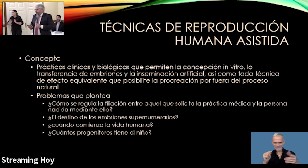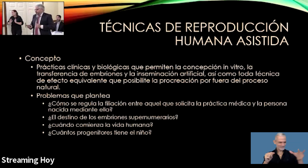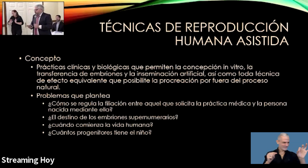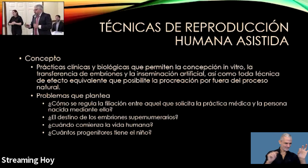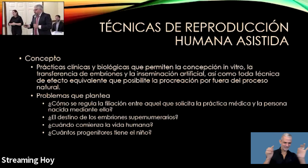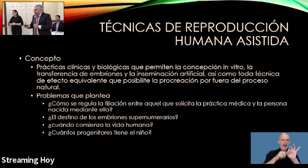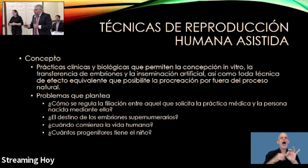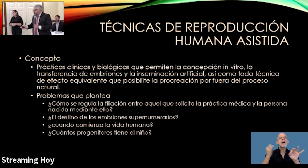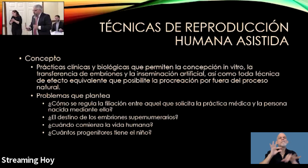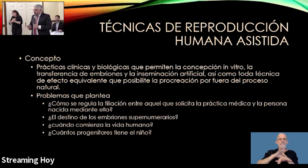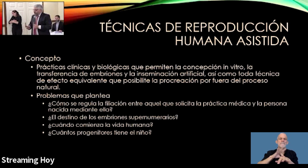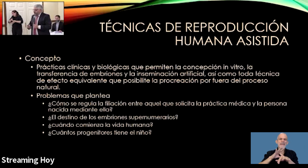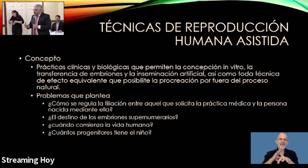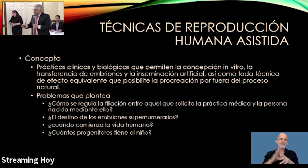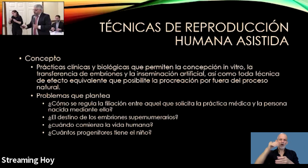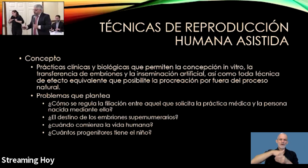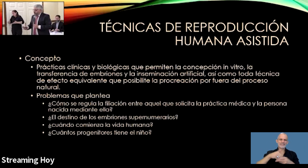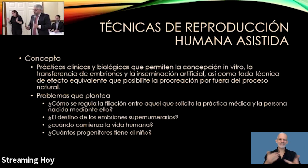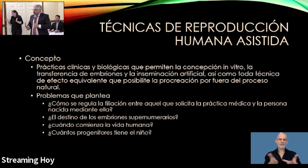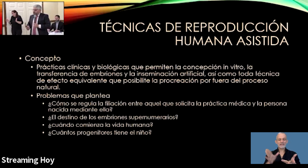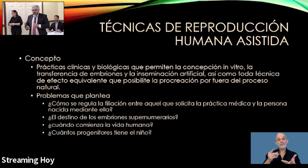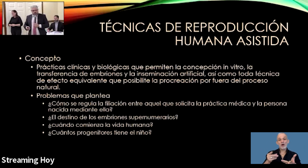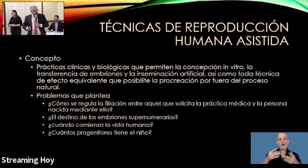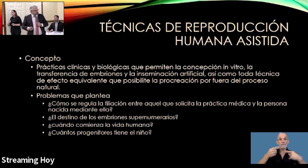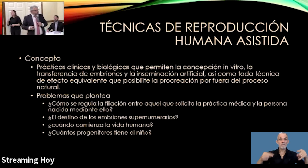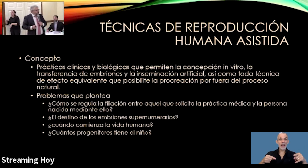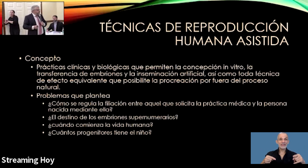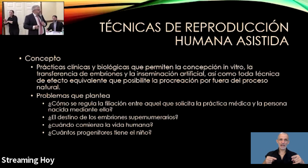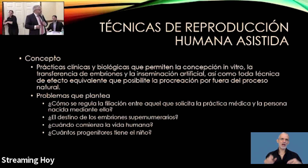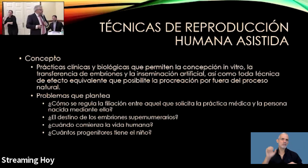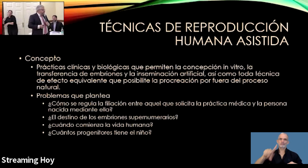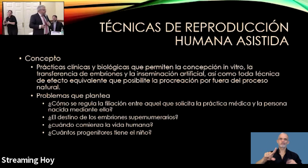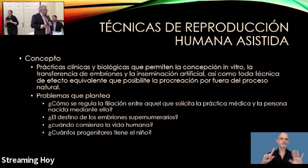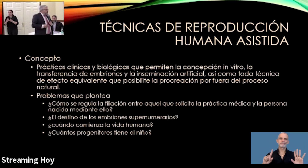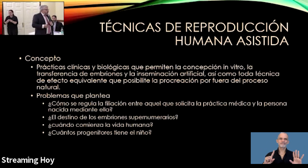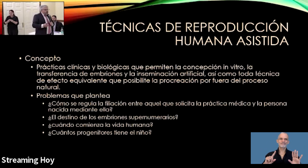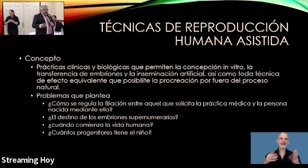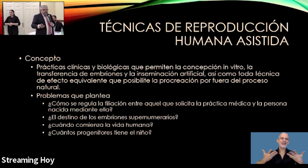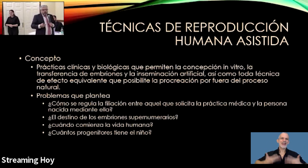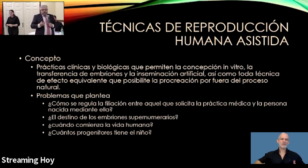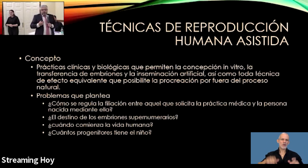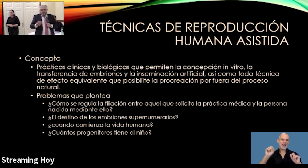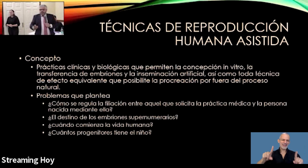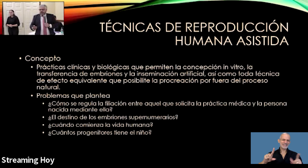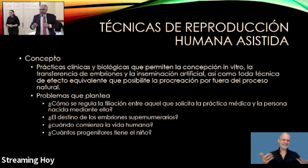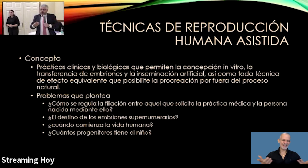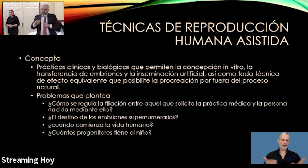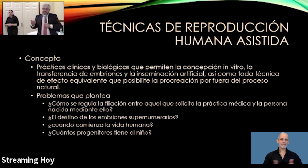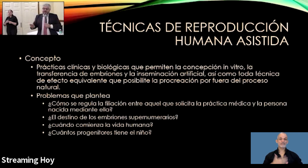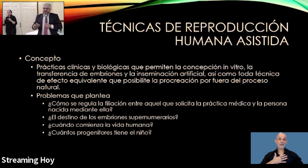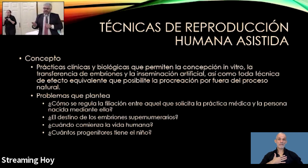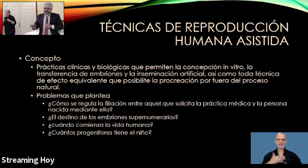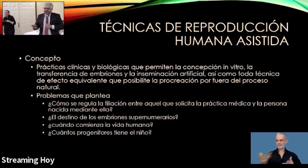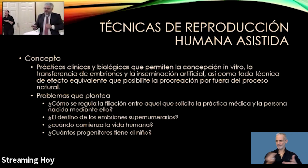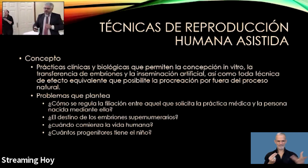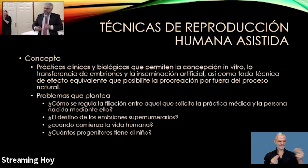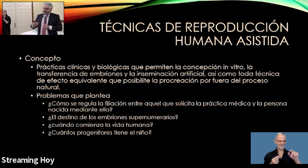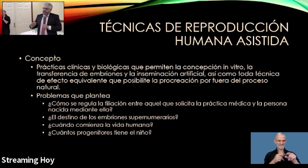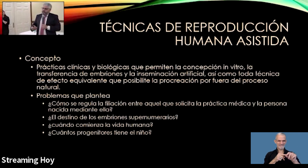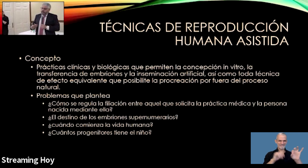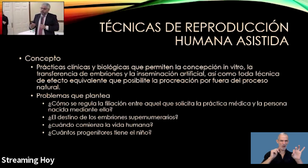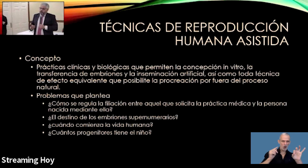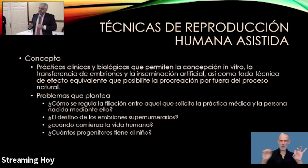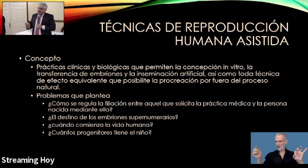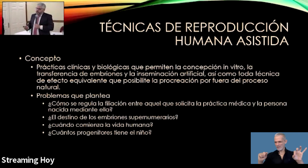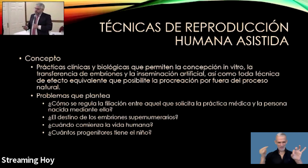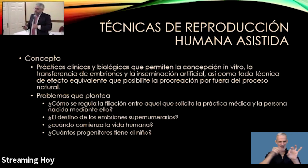médica, pero el material que se utiliza no deja de ser propio de la naturaleza humana. ¿Sí? ¿Cuáles son los problemas que nos plantean